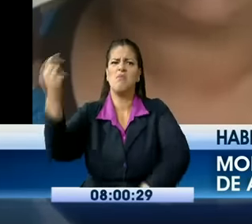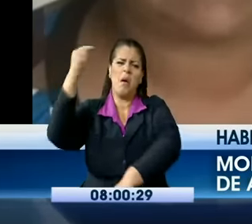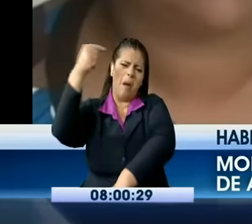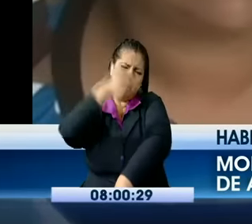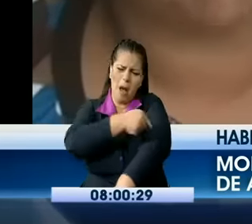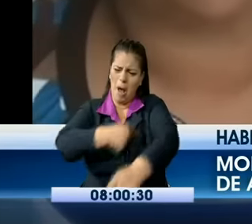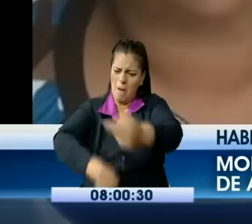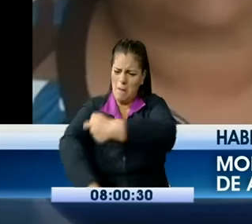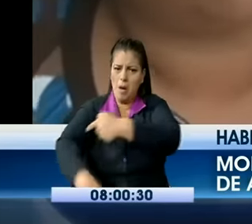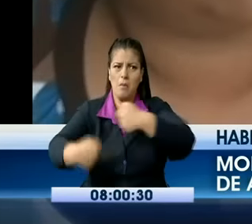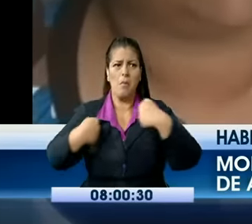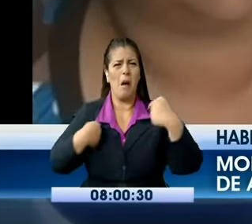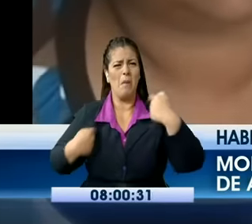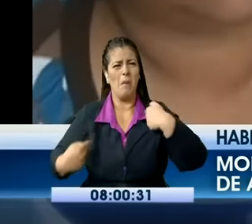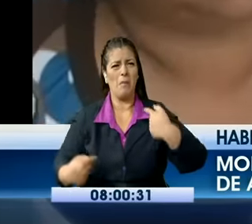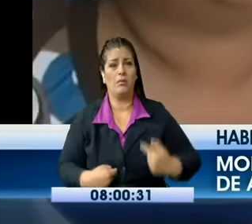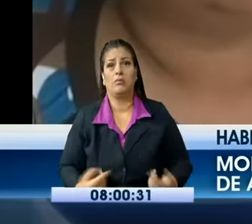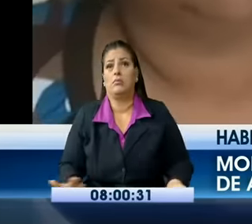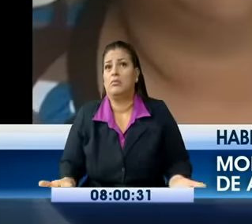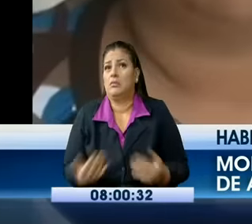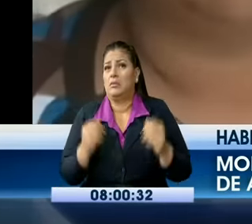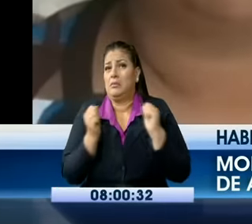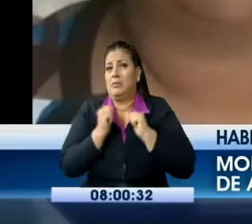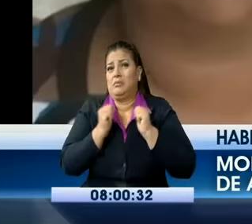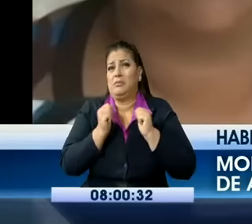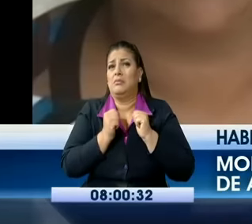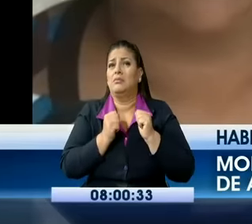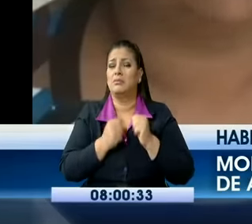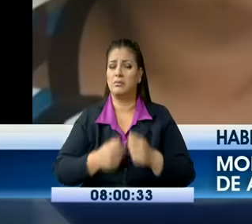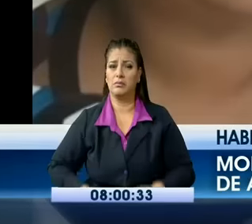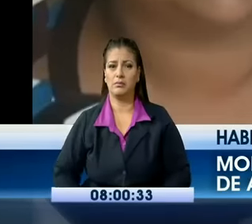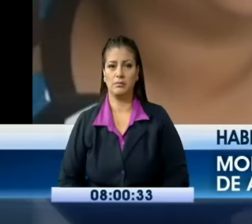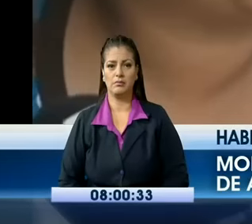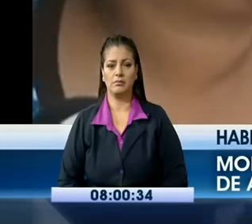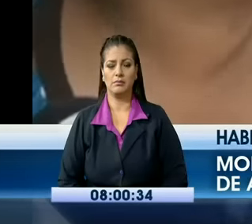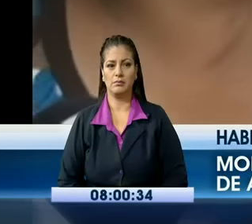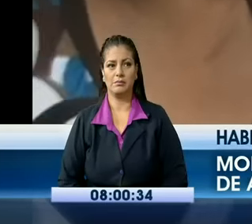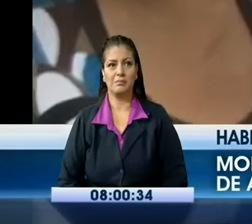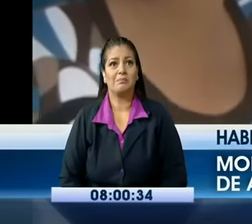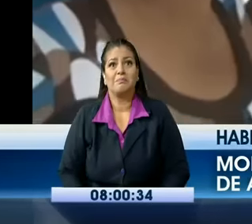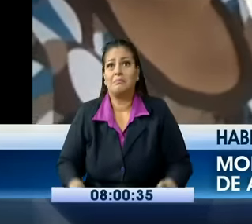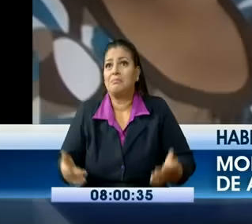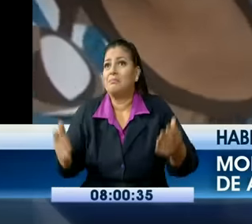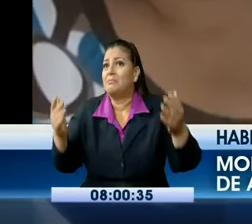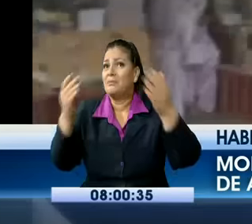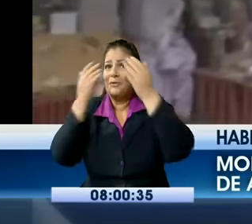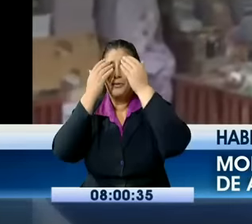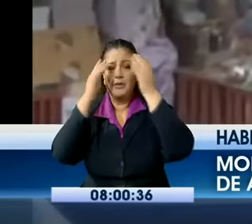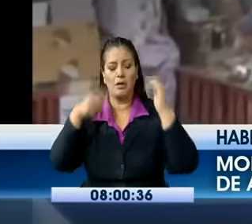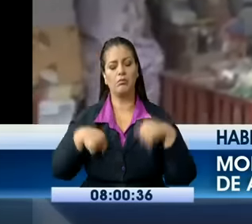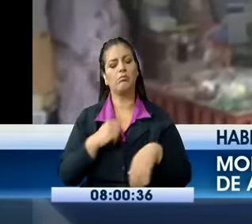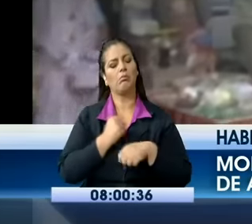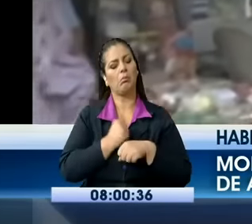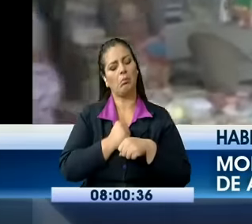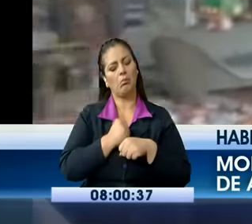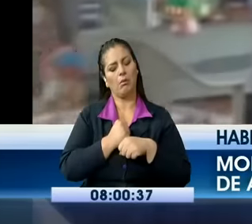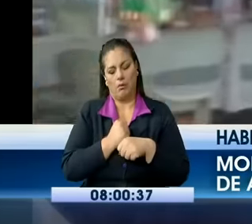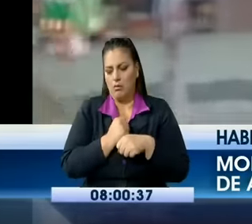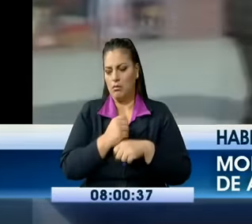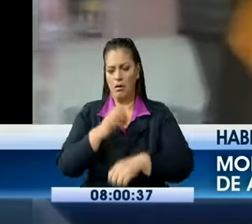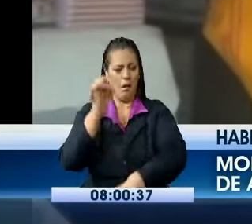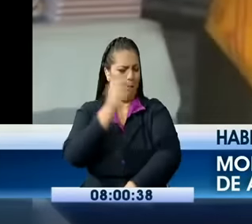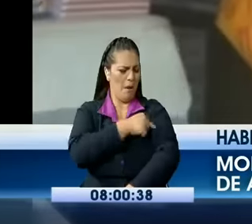entonces ellas estaban asustadas, obviamente se... ¿Salían del parque? No sé de dónde, solo salieron ahí. Ellos manifestaron que debido